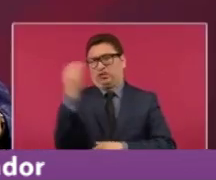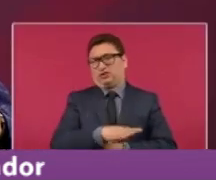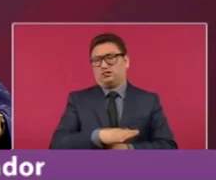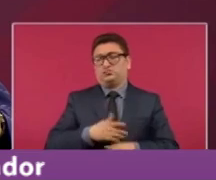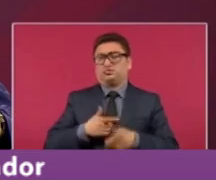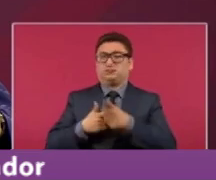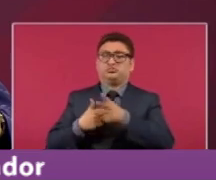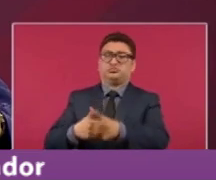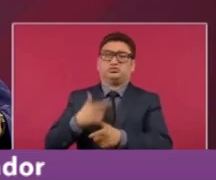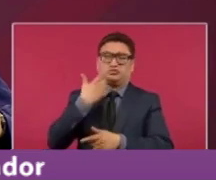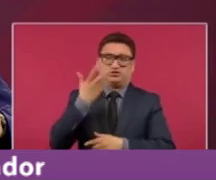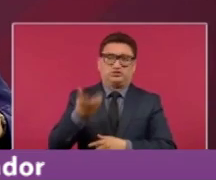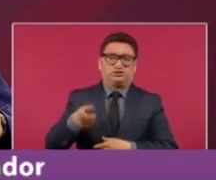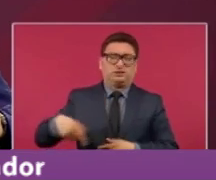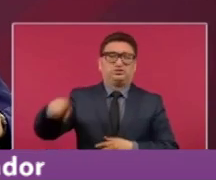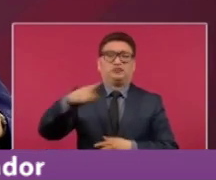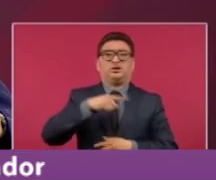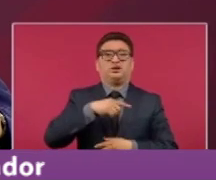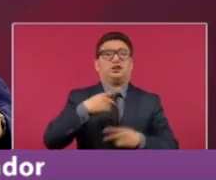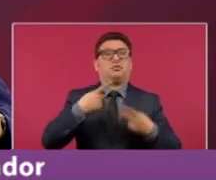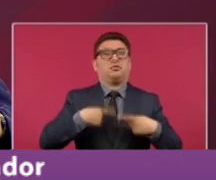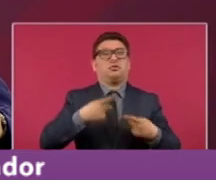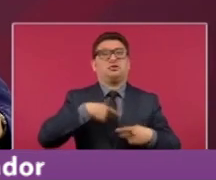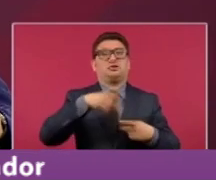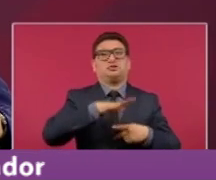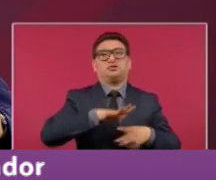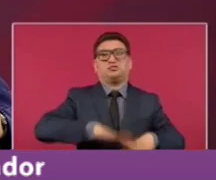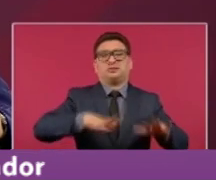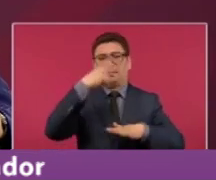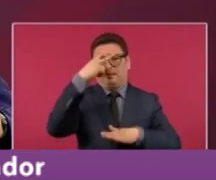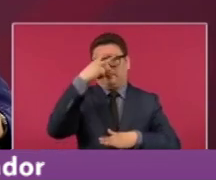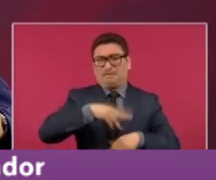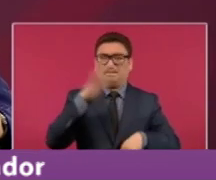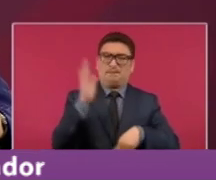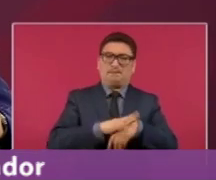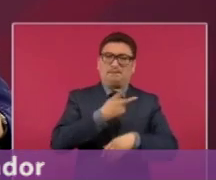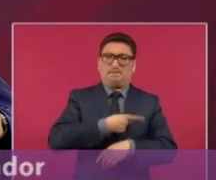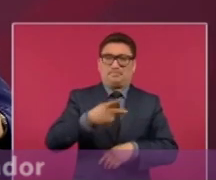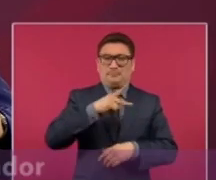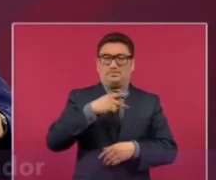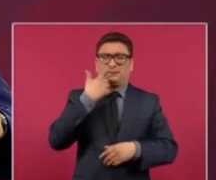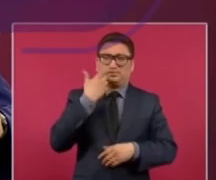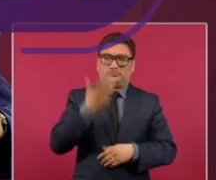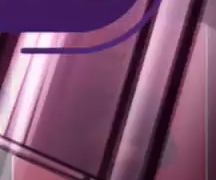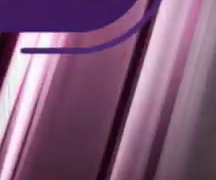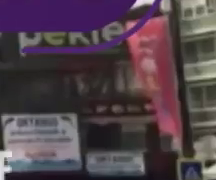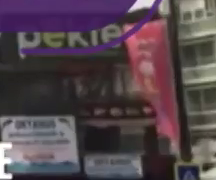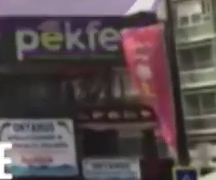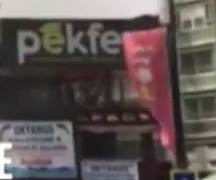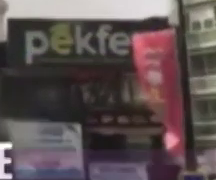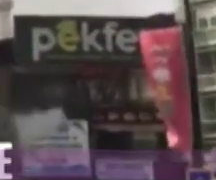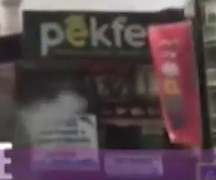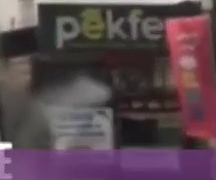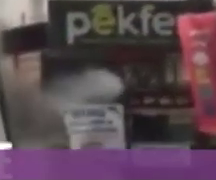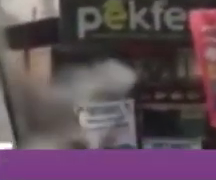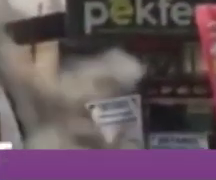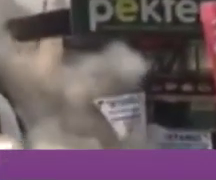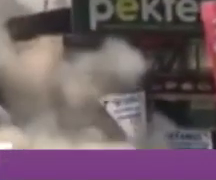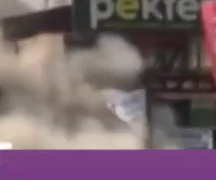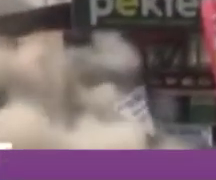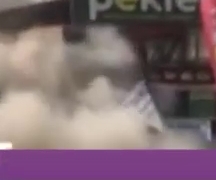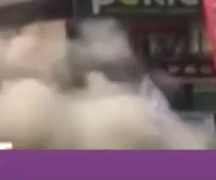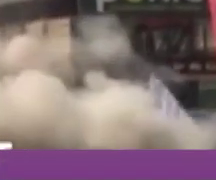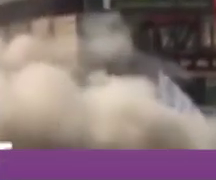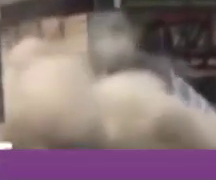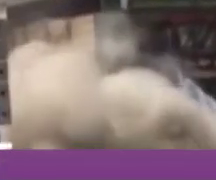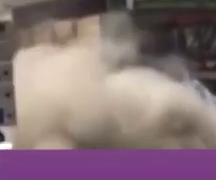Diversos gobernadores han expuesto su interés para que Tesla llegue a sus entidades, tal es el caso del mandatario de Nuevo León. Un nuevo terremoto en